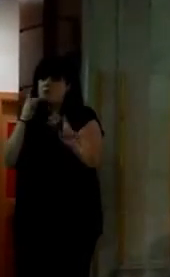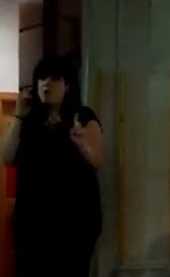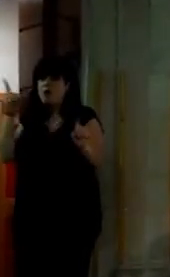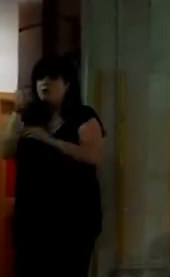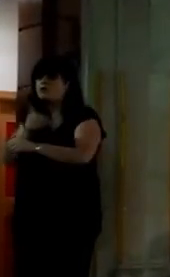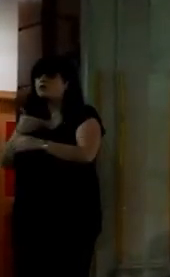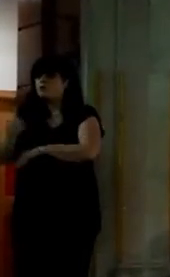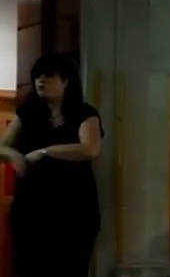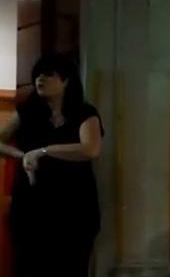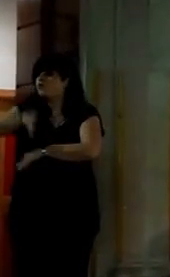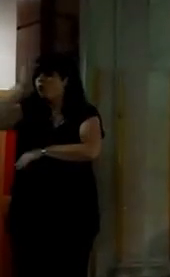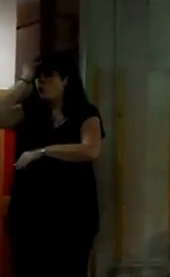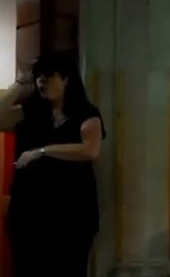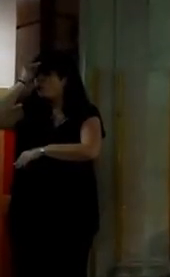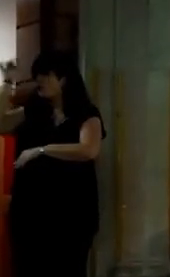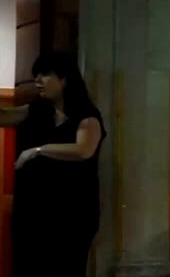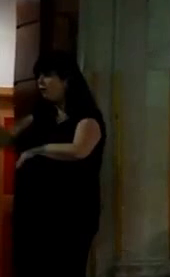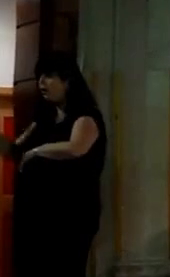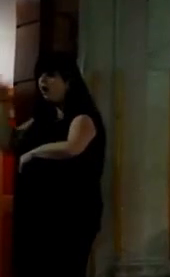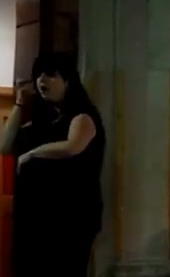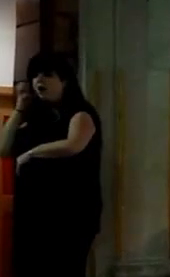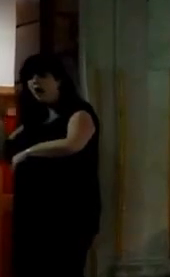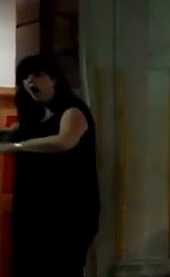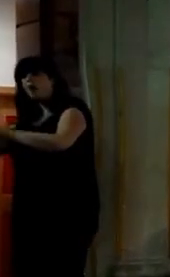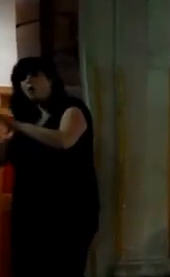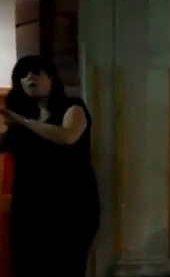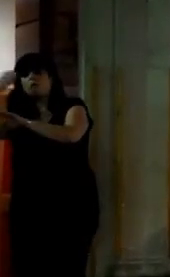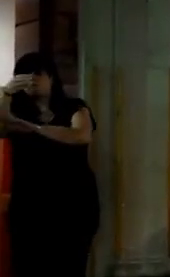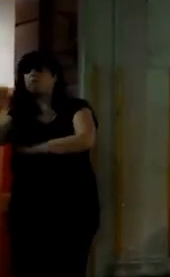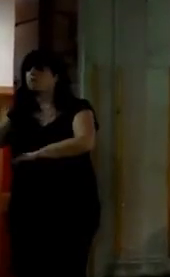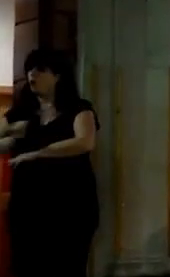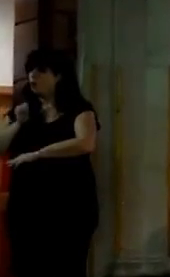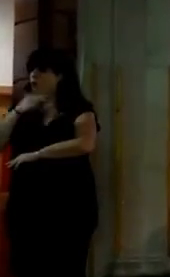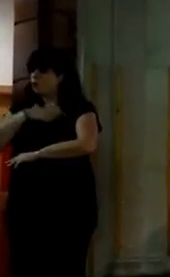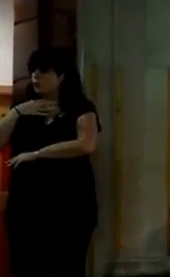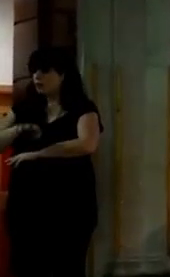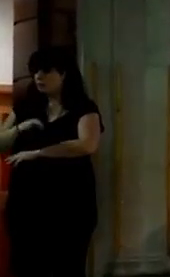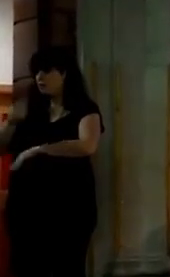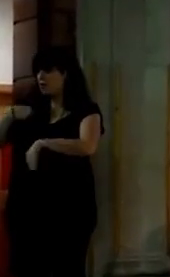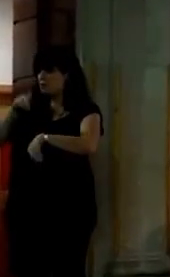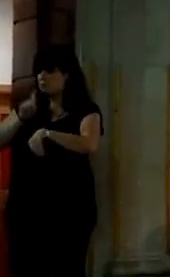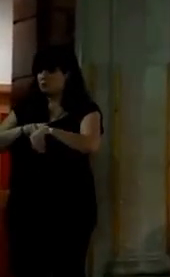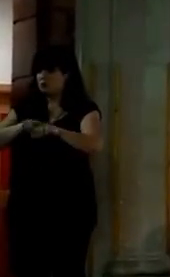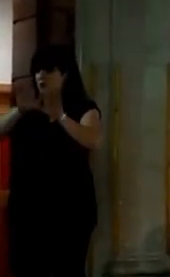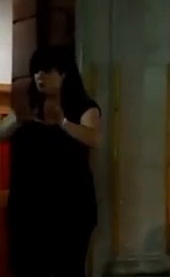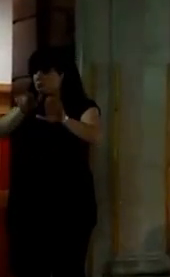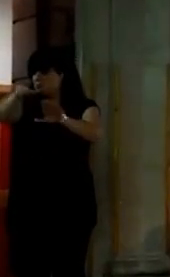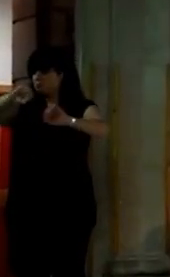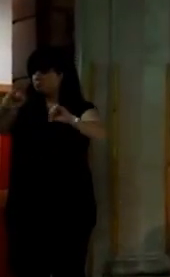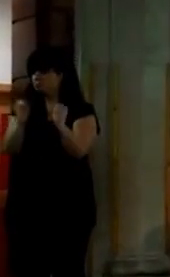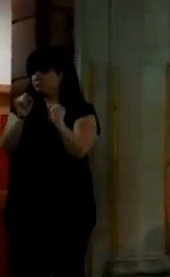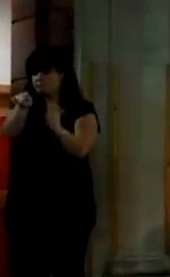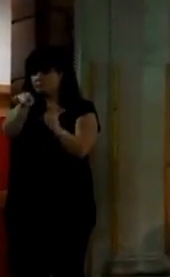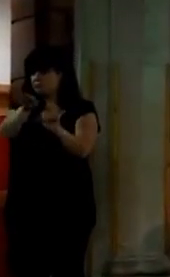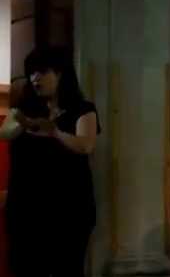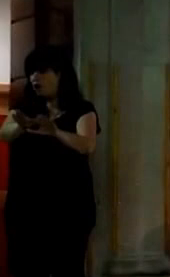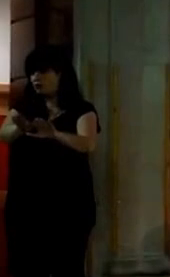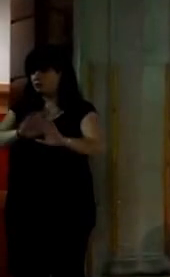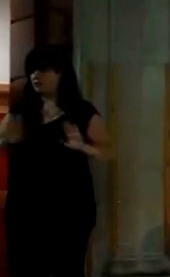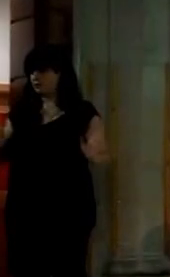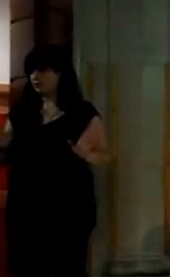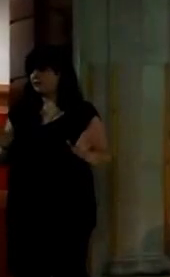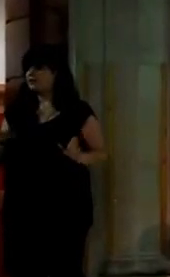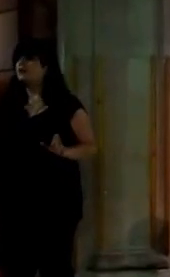do domingo que ven teña oportunidade de ir a participar nese programa, e xa de paso que quede na illa. E por certo,